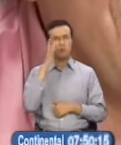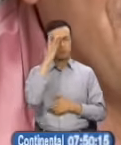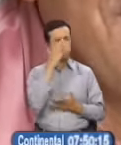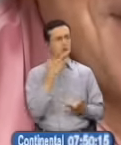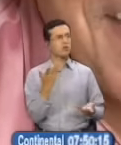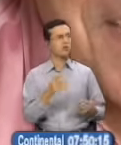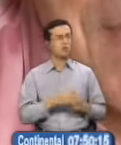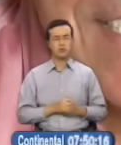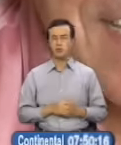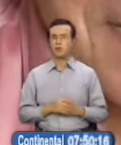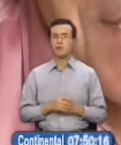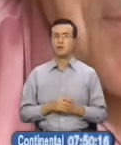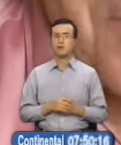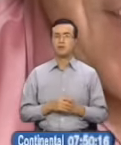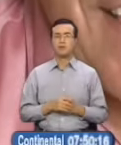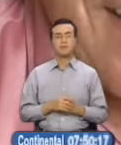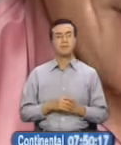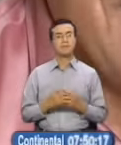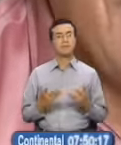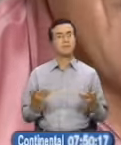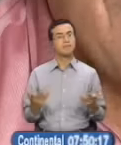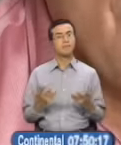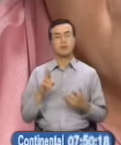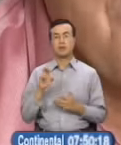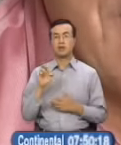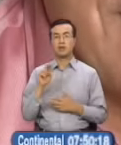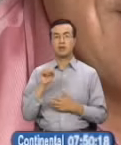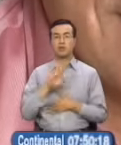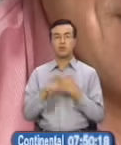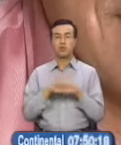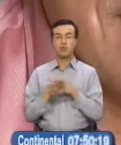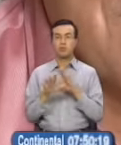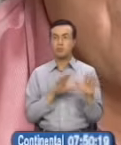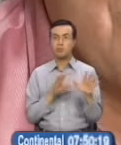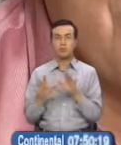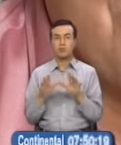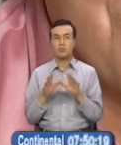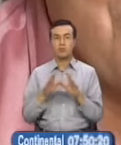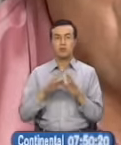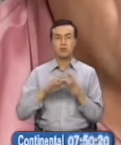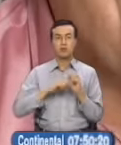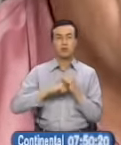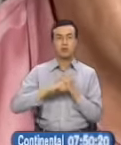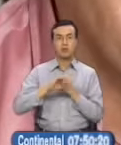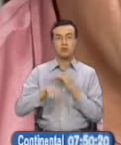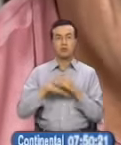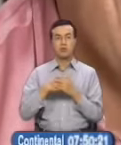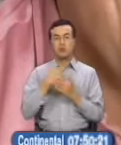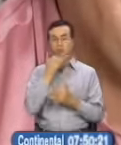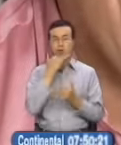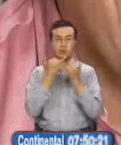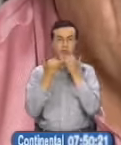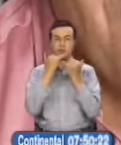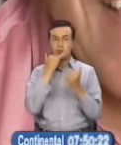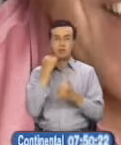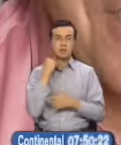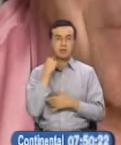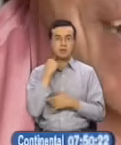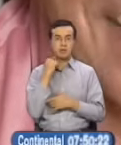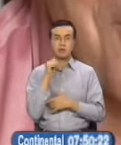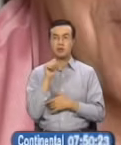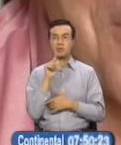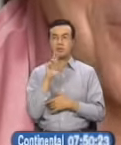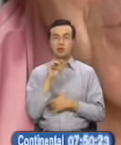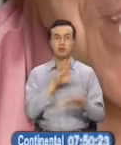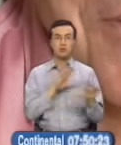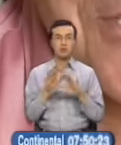¿por qué? Y me dice, porque René ataja todos los penales y estos otros todos los botan, porque no era que Almeida los